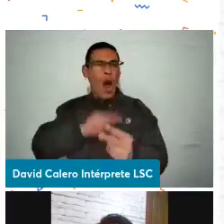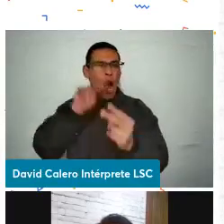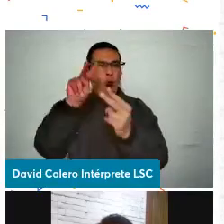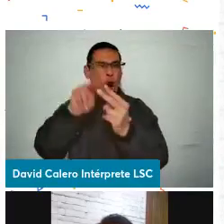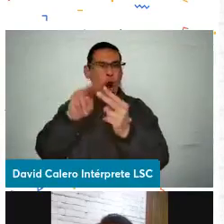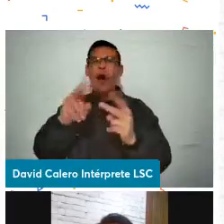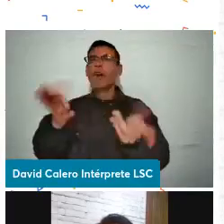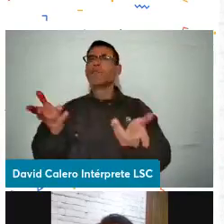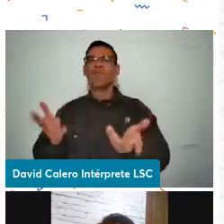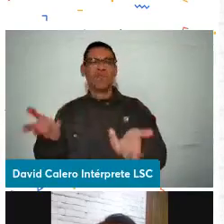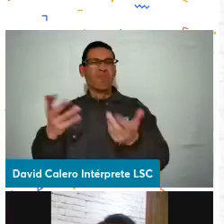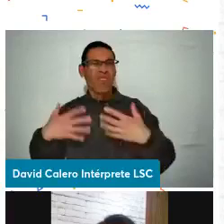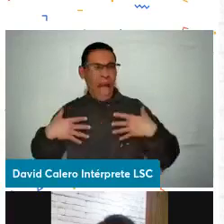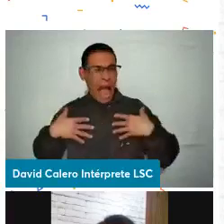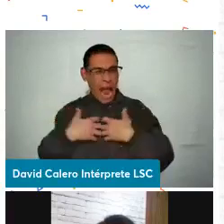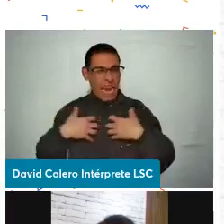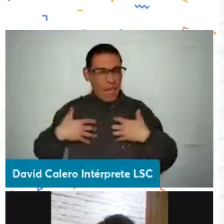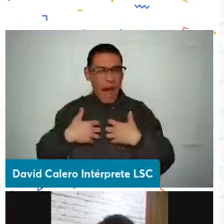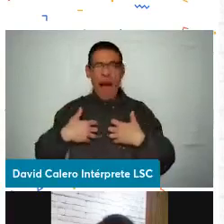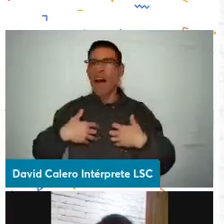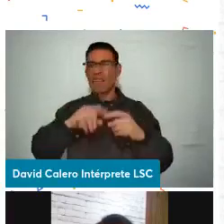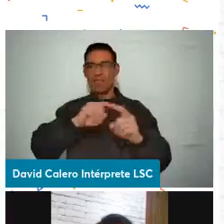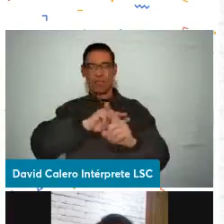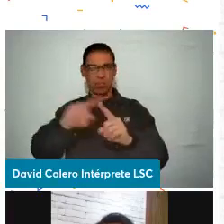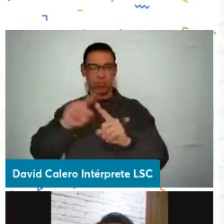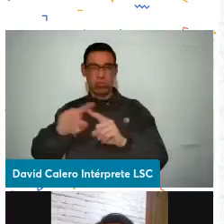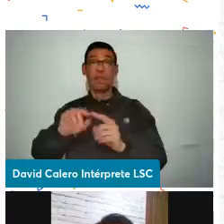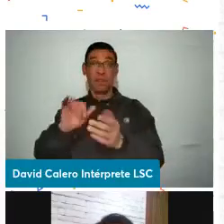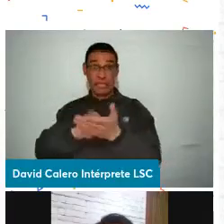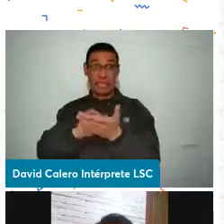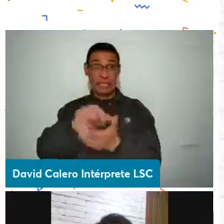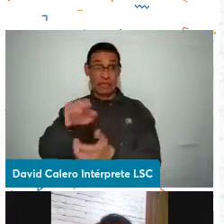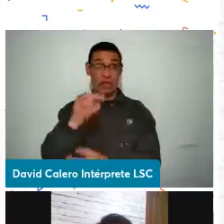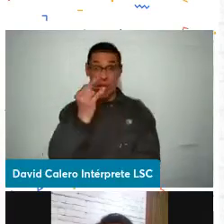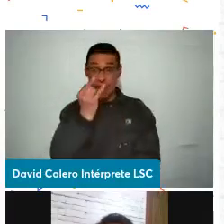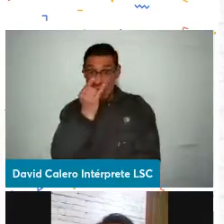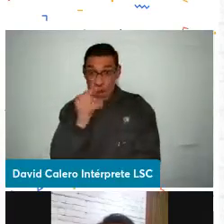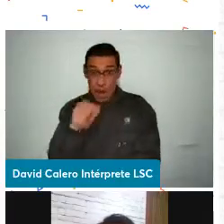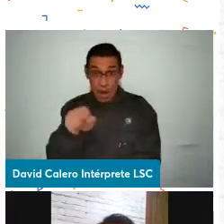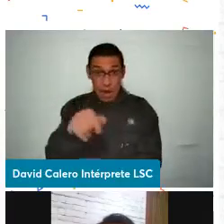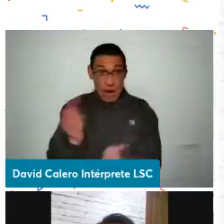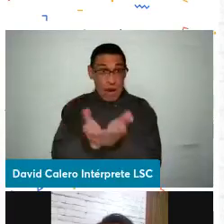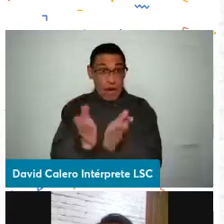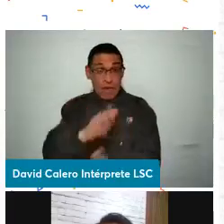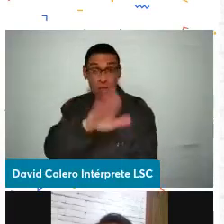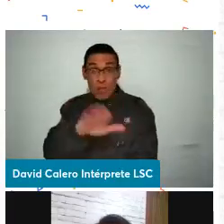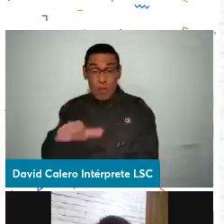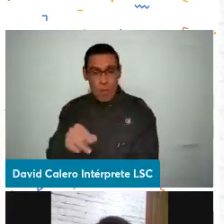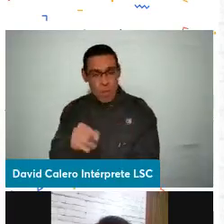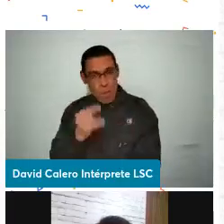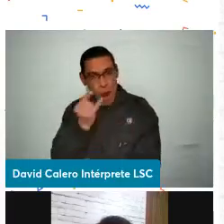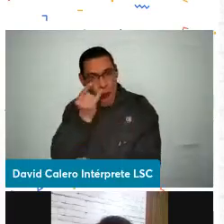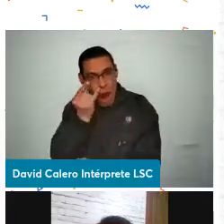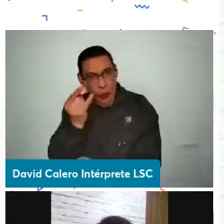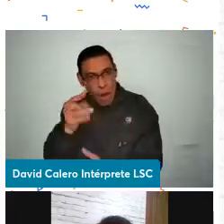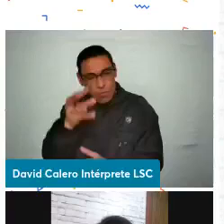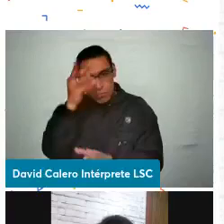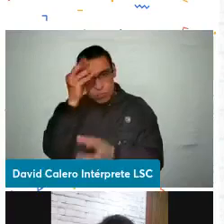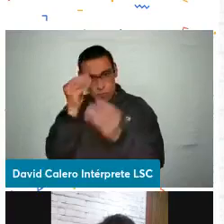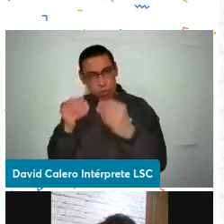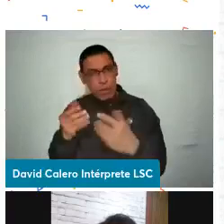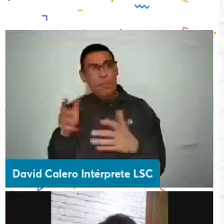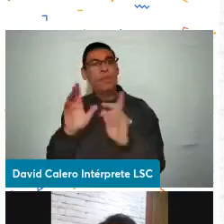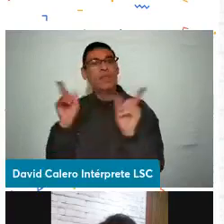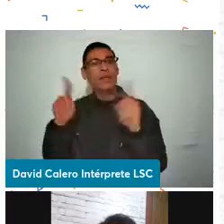hábitats, entre otros, que va a ser muy llamativo y le va a permitir al estudiante integrarse con la tecnología como